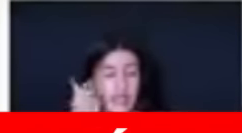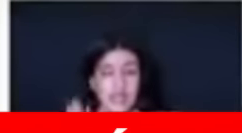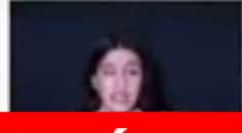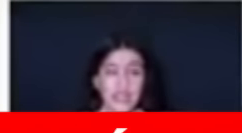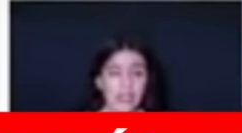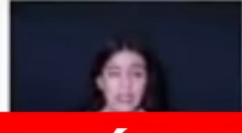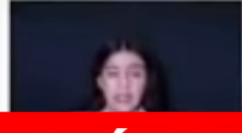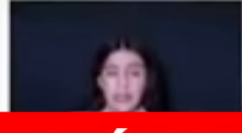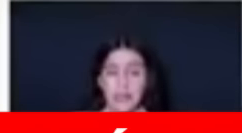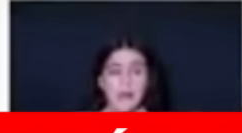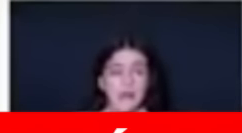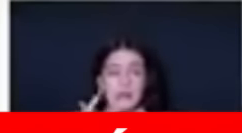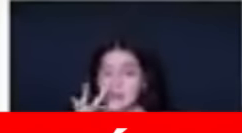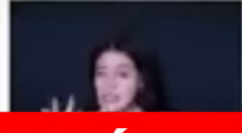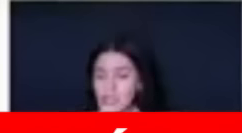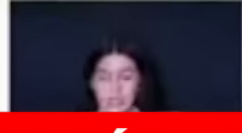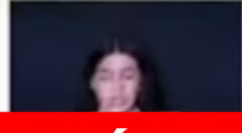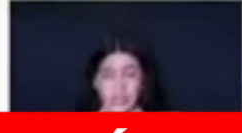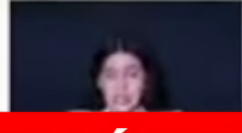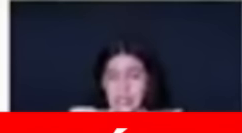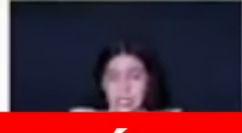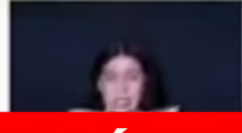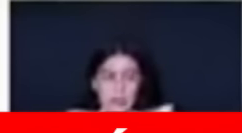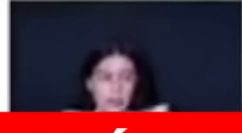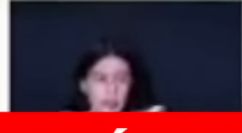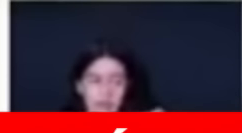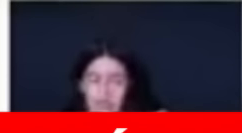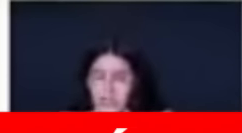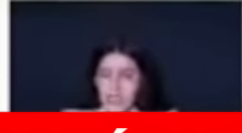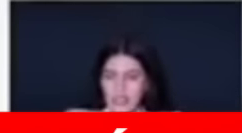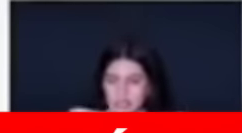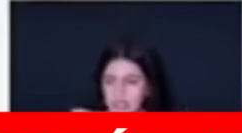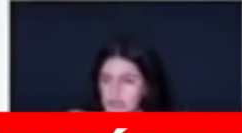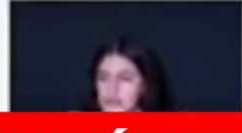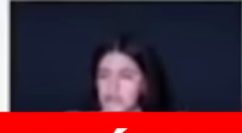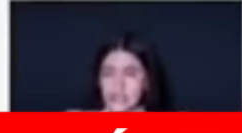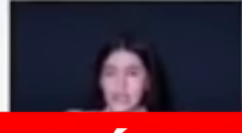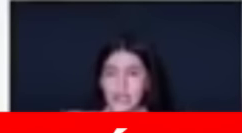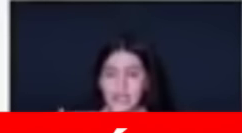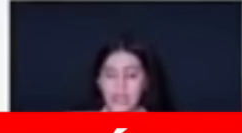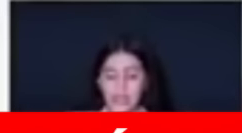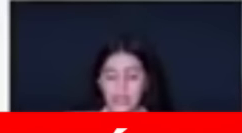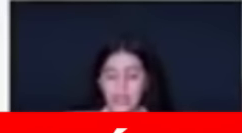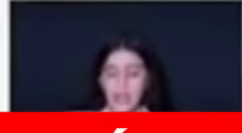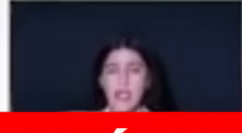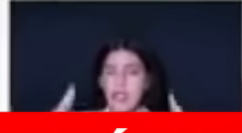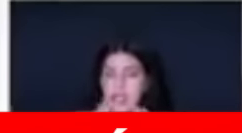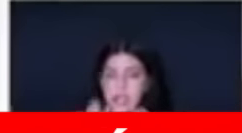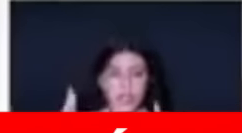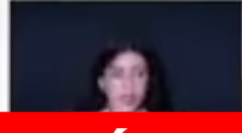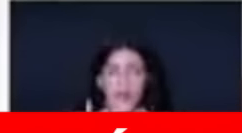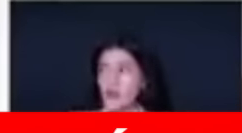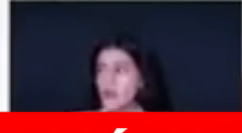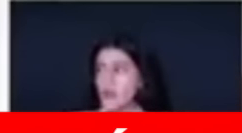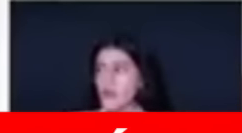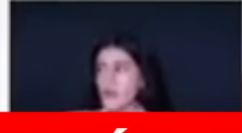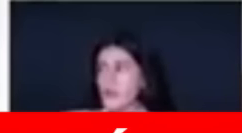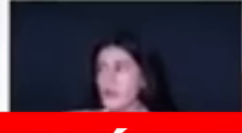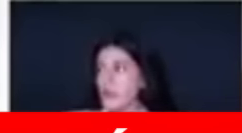sin corrupción, sin cobardía, sin autoritarismos y sin narcogobiernos.